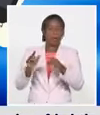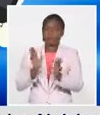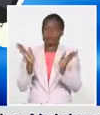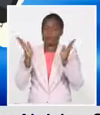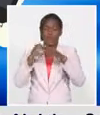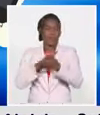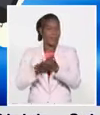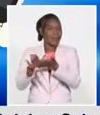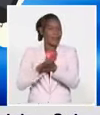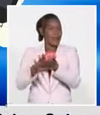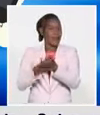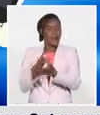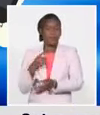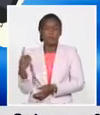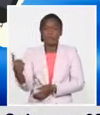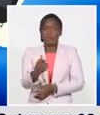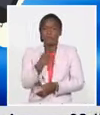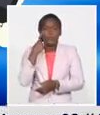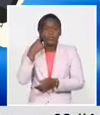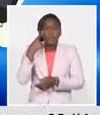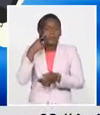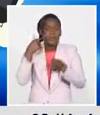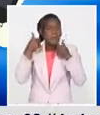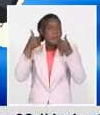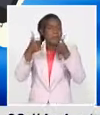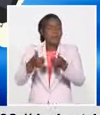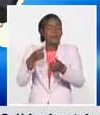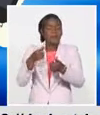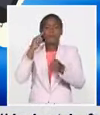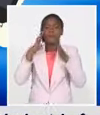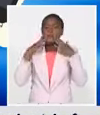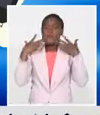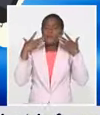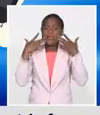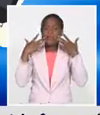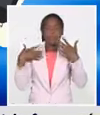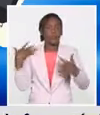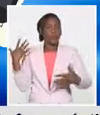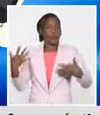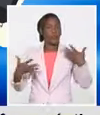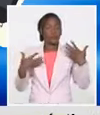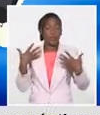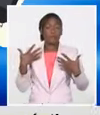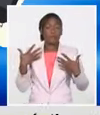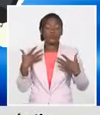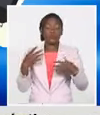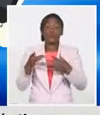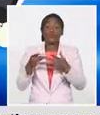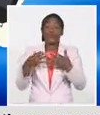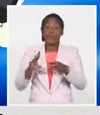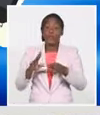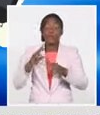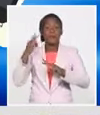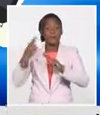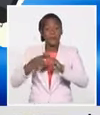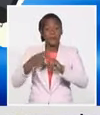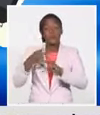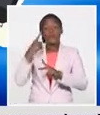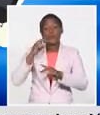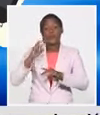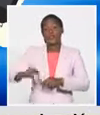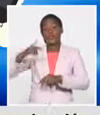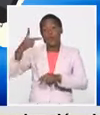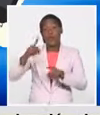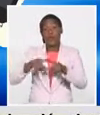reitero, hay mucha alegría porque también los guayameses celebran doblemente, no solo porque